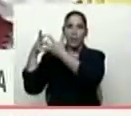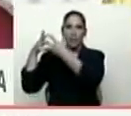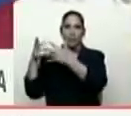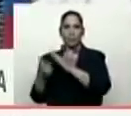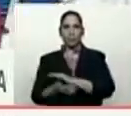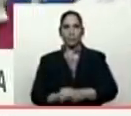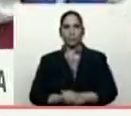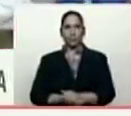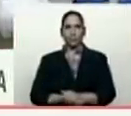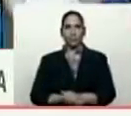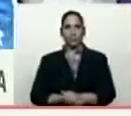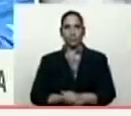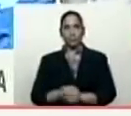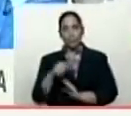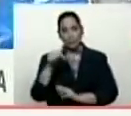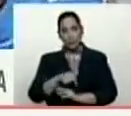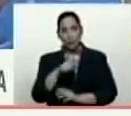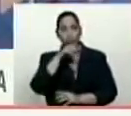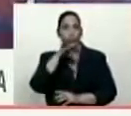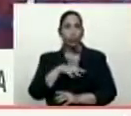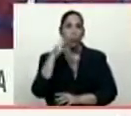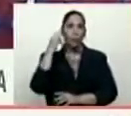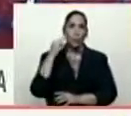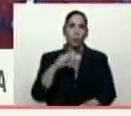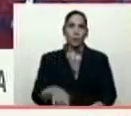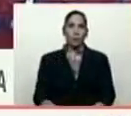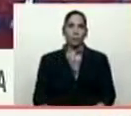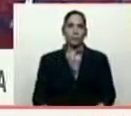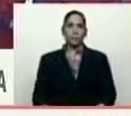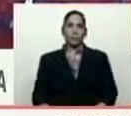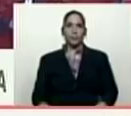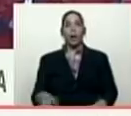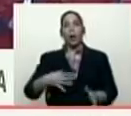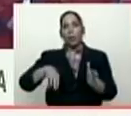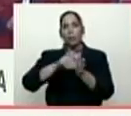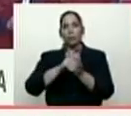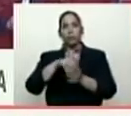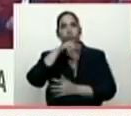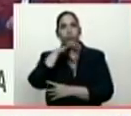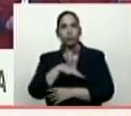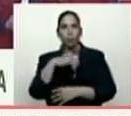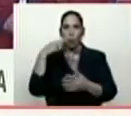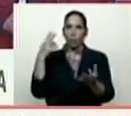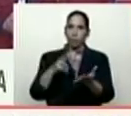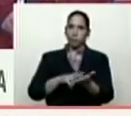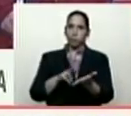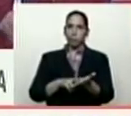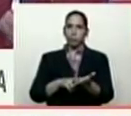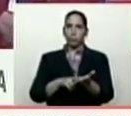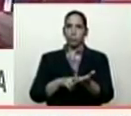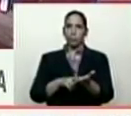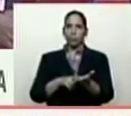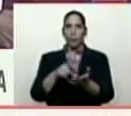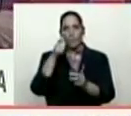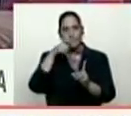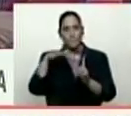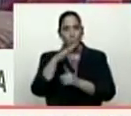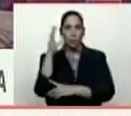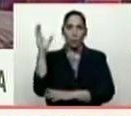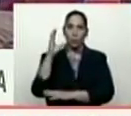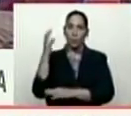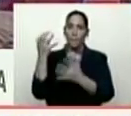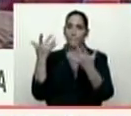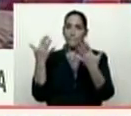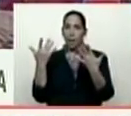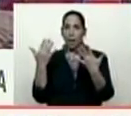Considerando que esta hazaña de Simón Bolívar ratifica la verdadera historia de liberación del pueblo colombiano de manos del